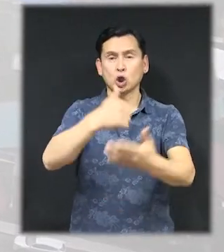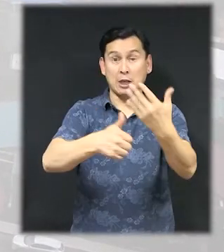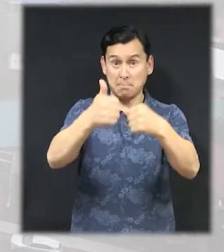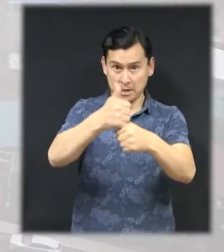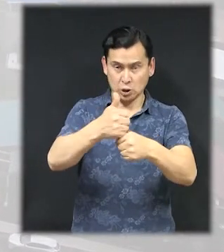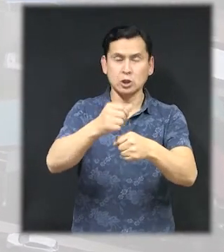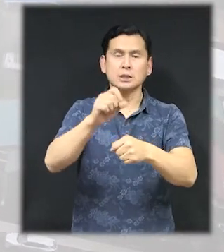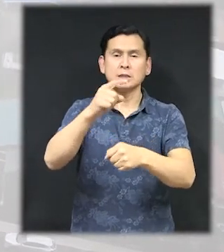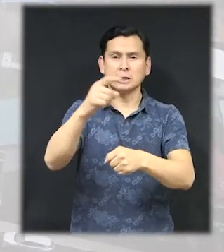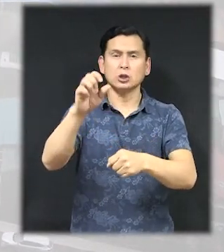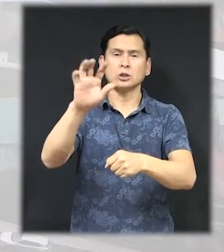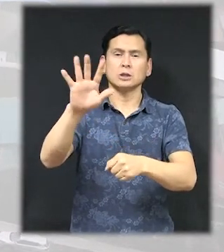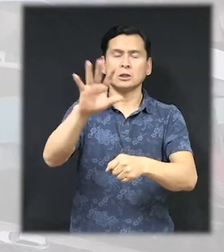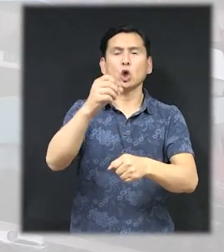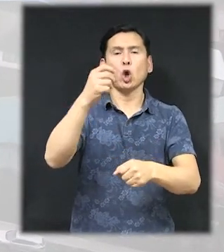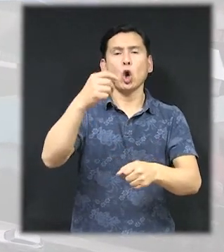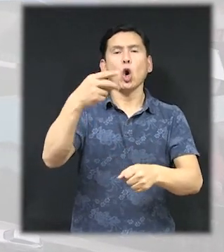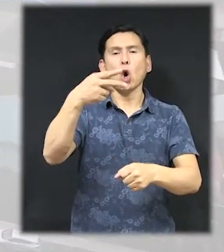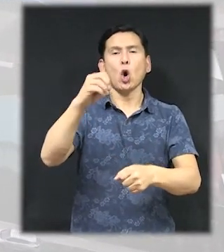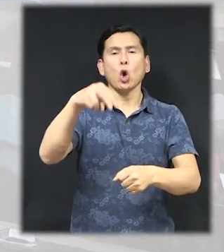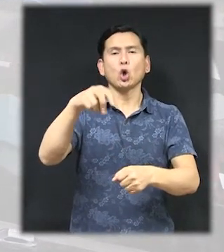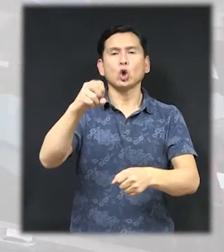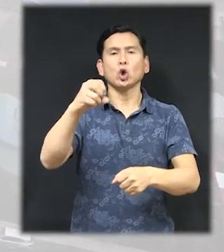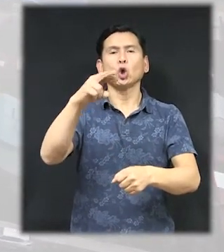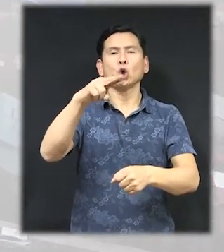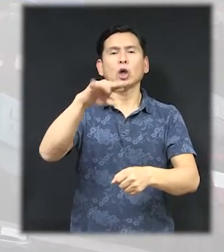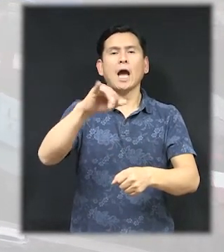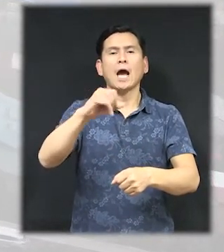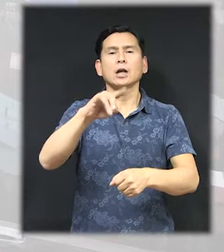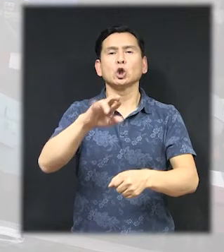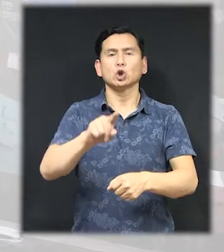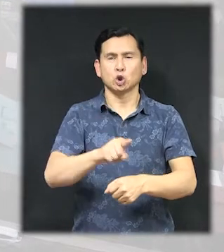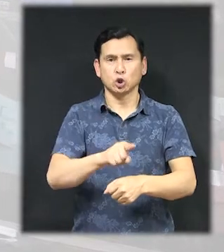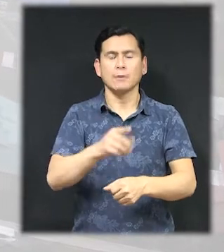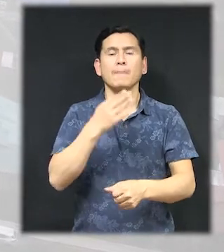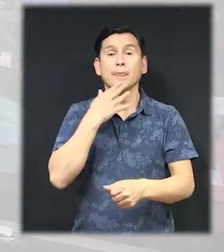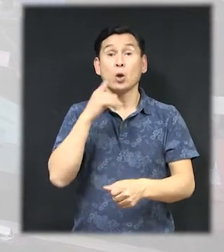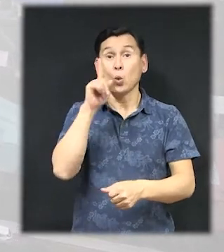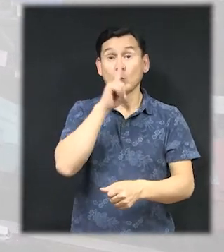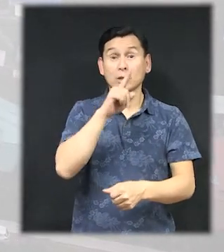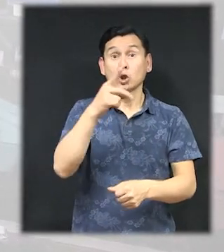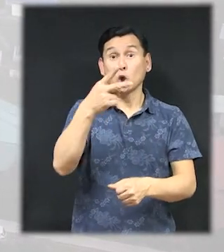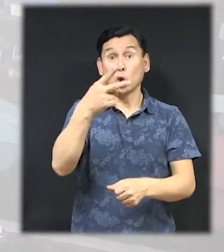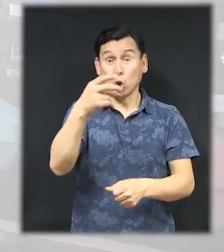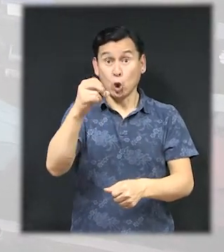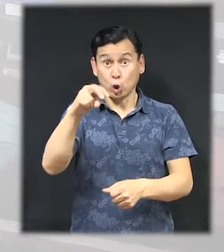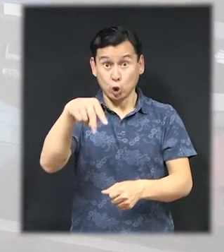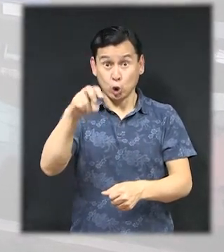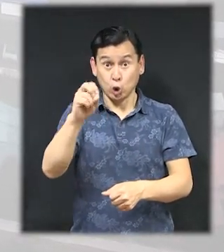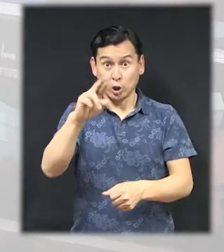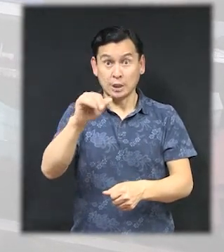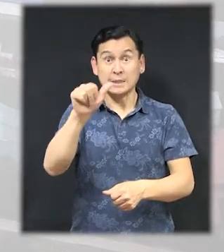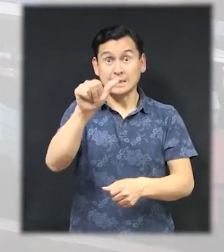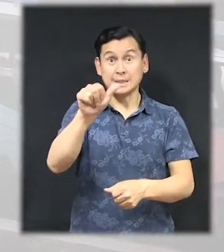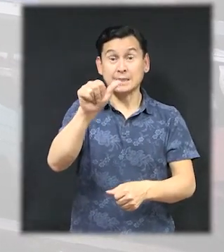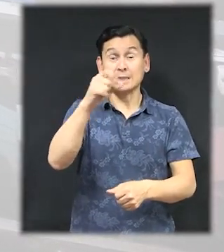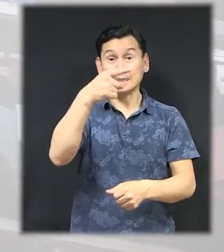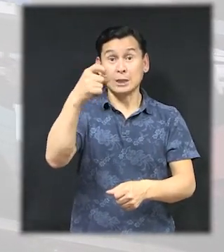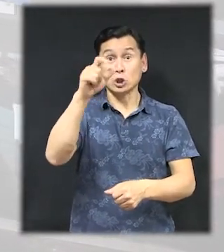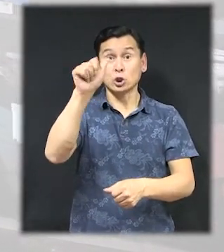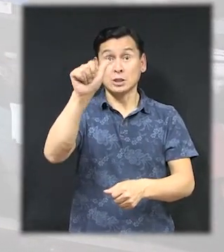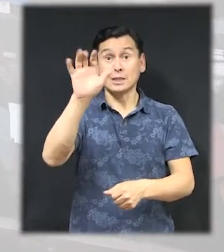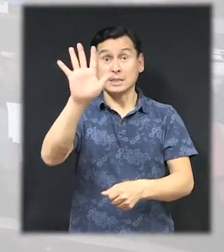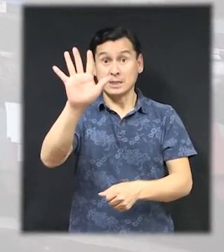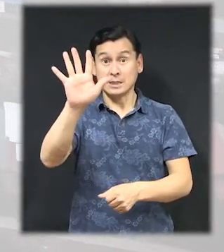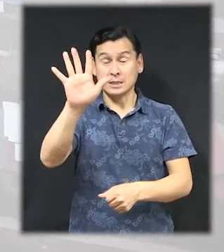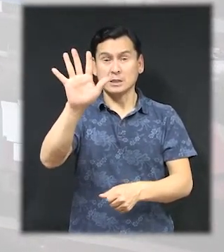continuación, entender que la demanda de personal de apoyo médico es muy importante para solventar